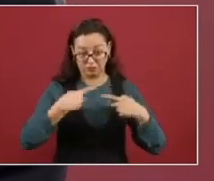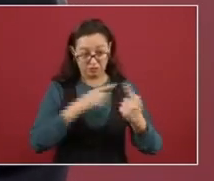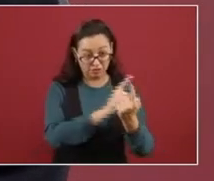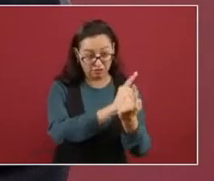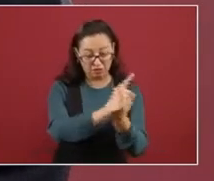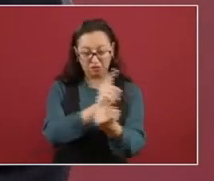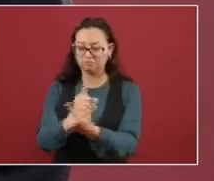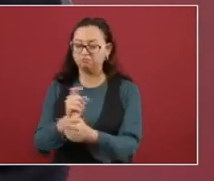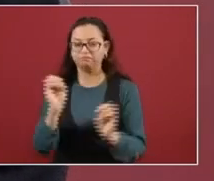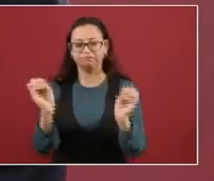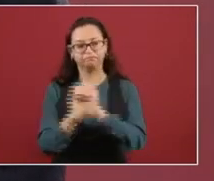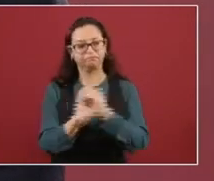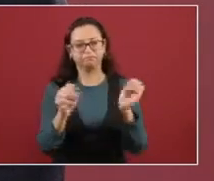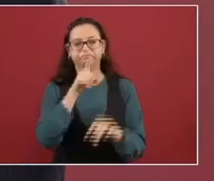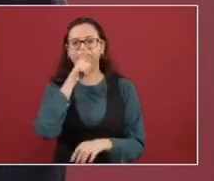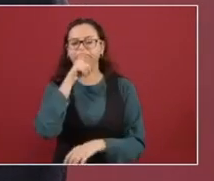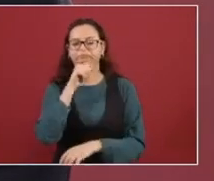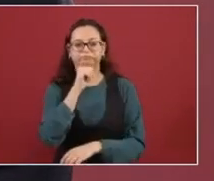gente,